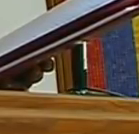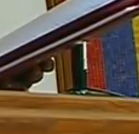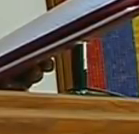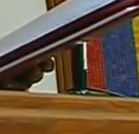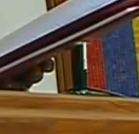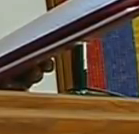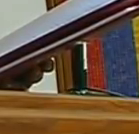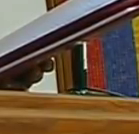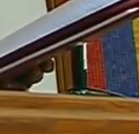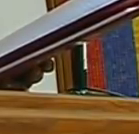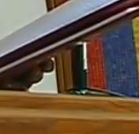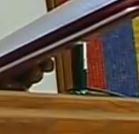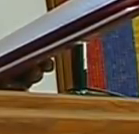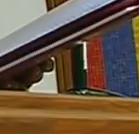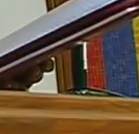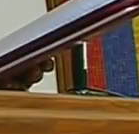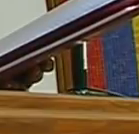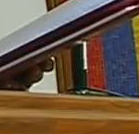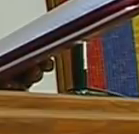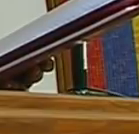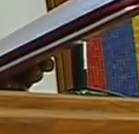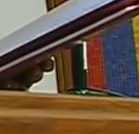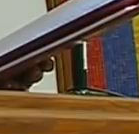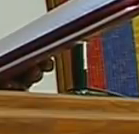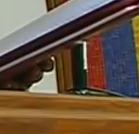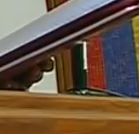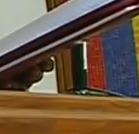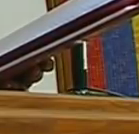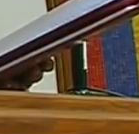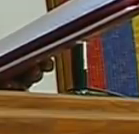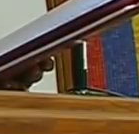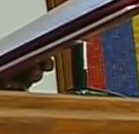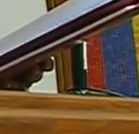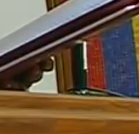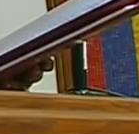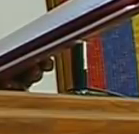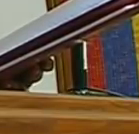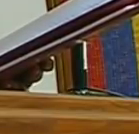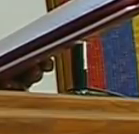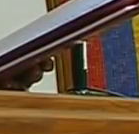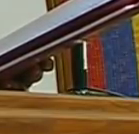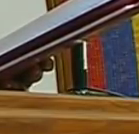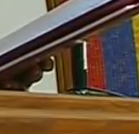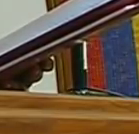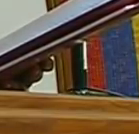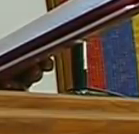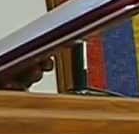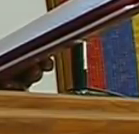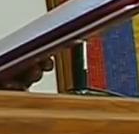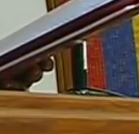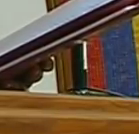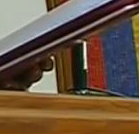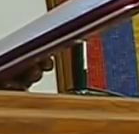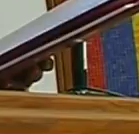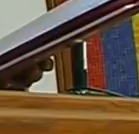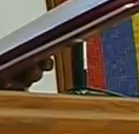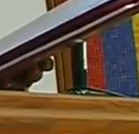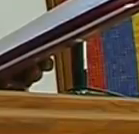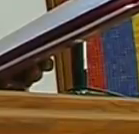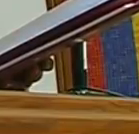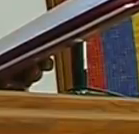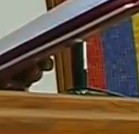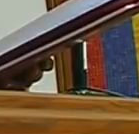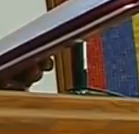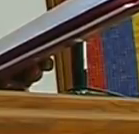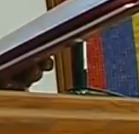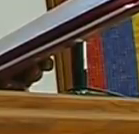guerra económica, uno de los pilares fundamentales de esta herramienta legal para el proceso de transición efectiva del modelo